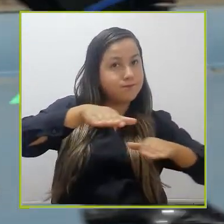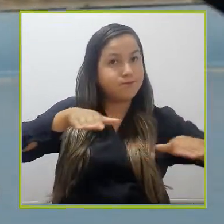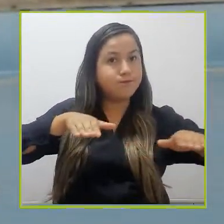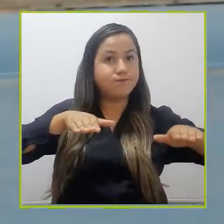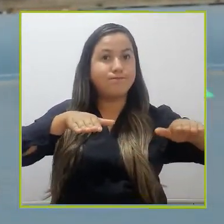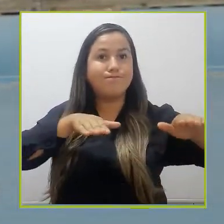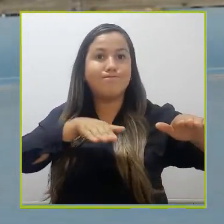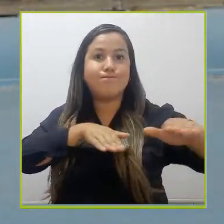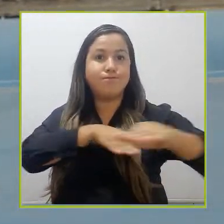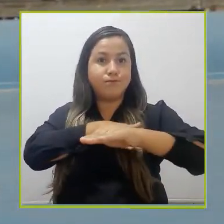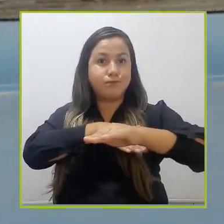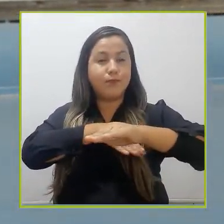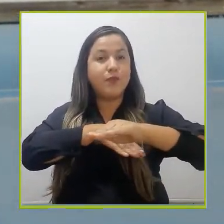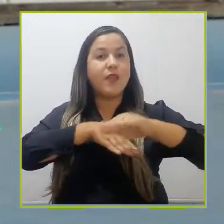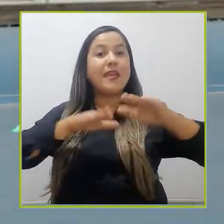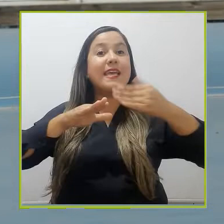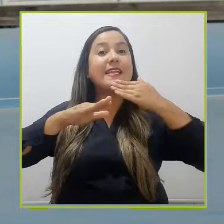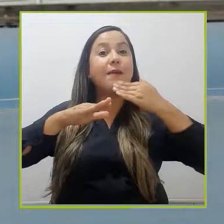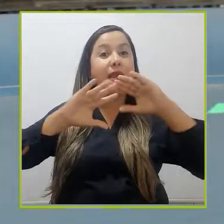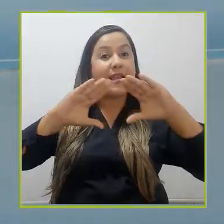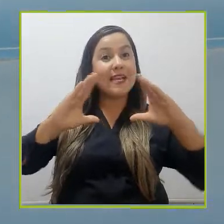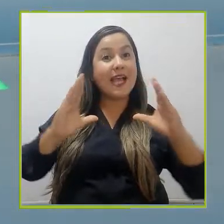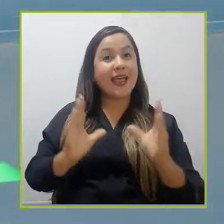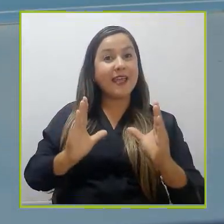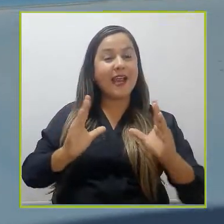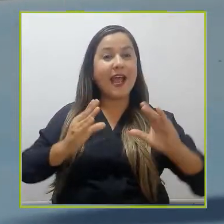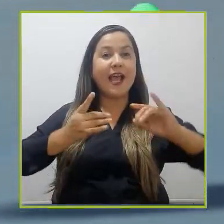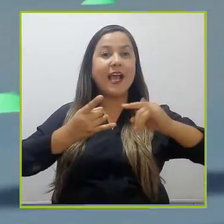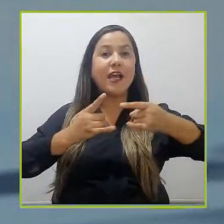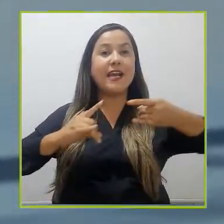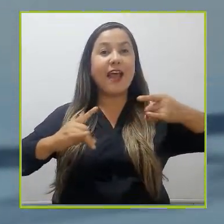caso siendo la cadera.